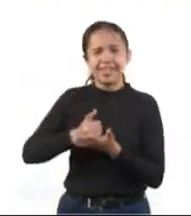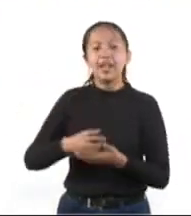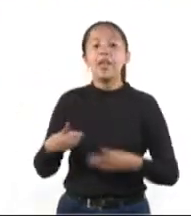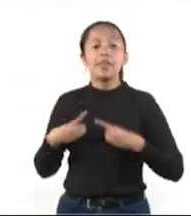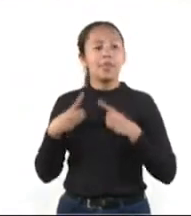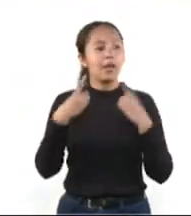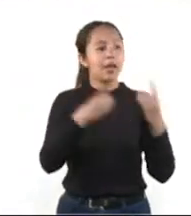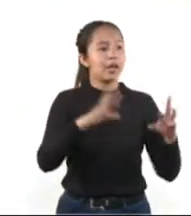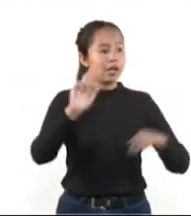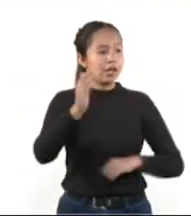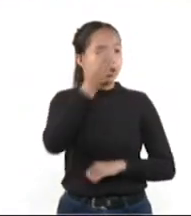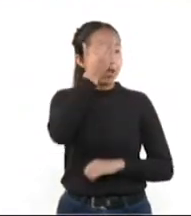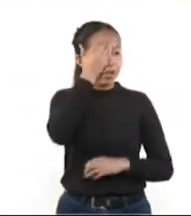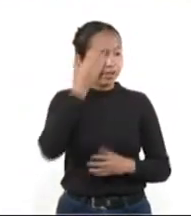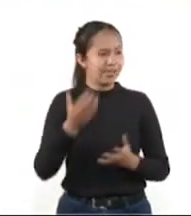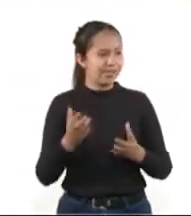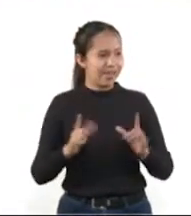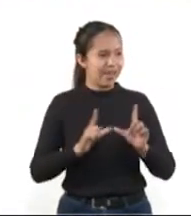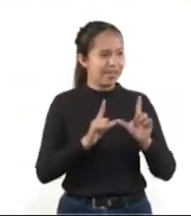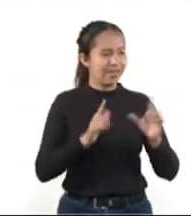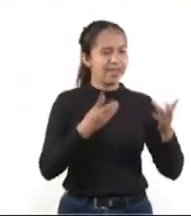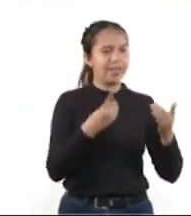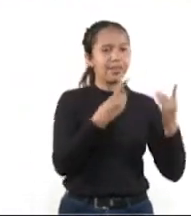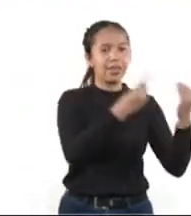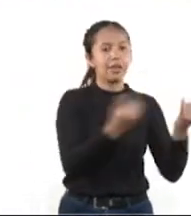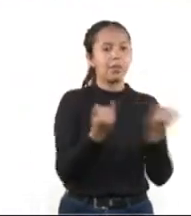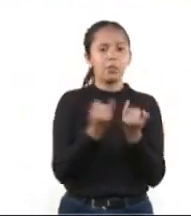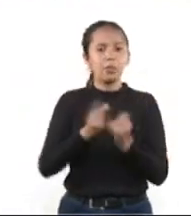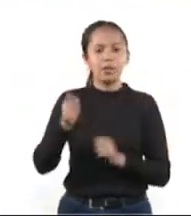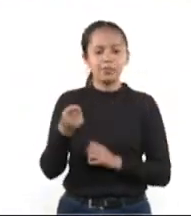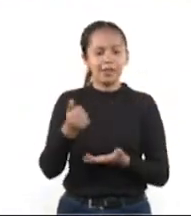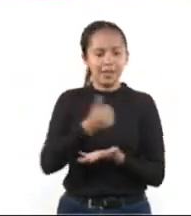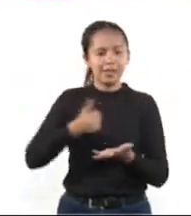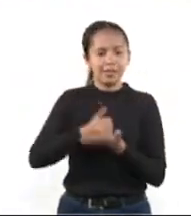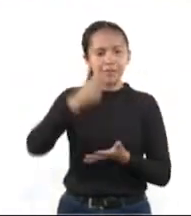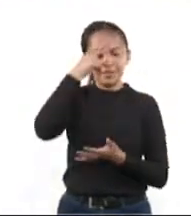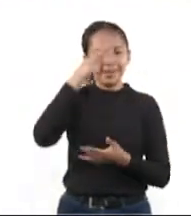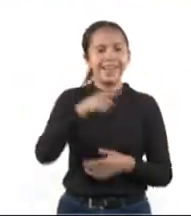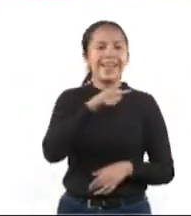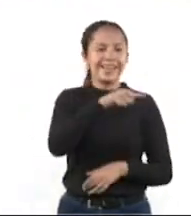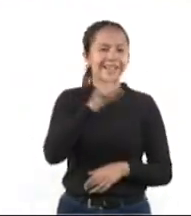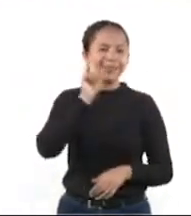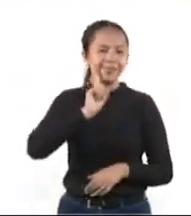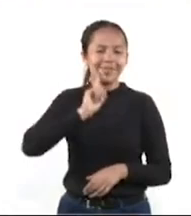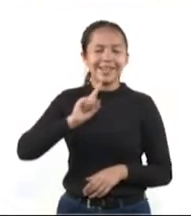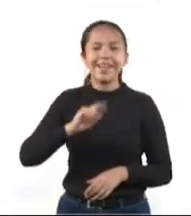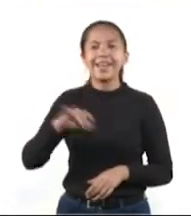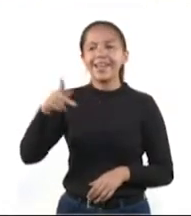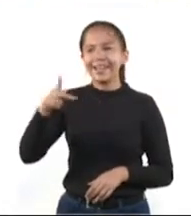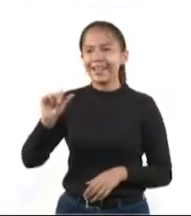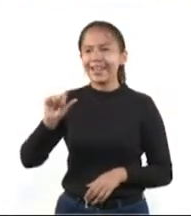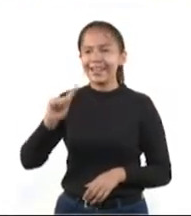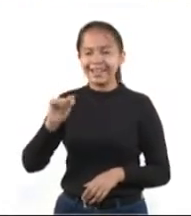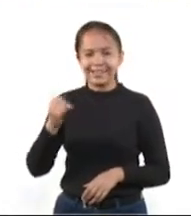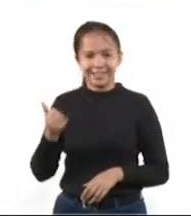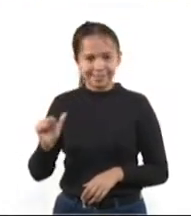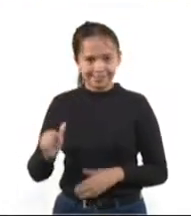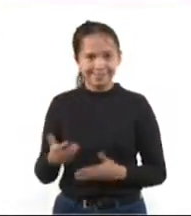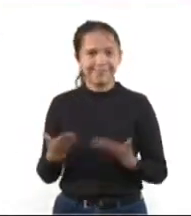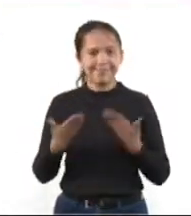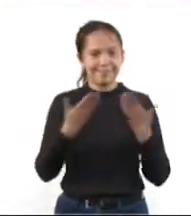un reconocimiento y la llave de la Ciudad de México a nuestra invitada de honor, la ingeniera Katia